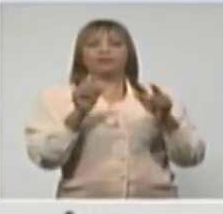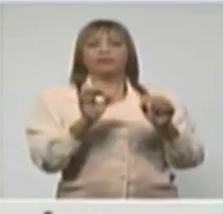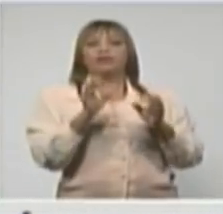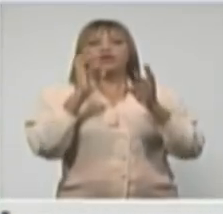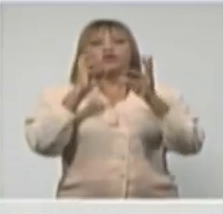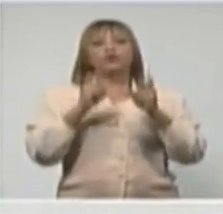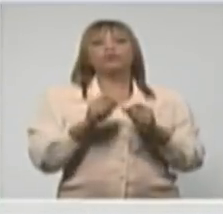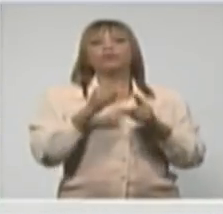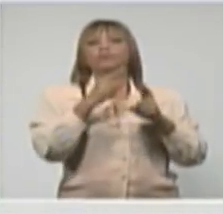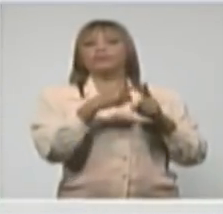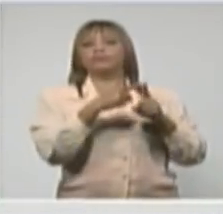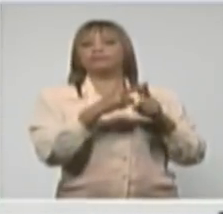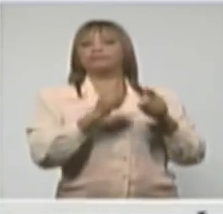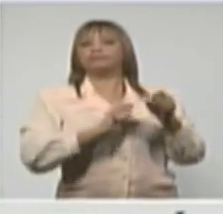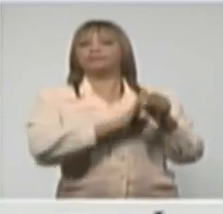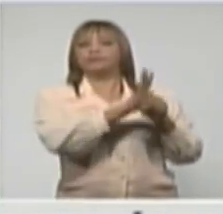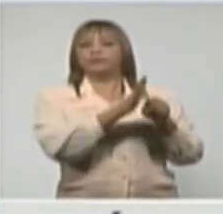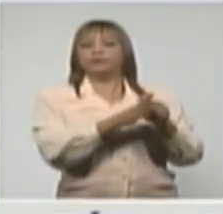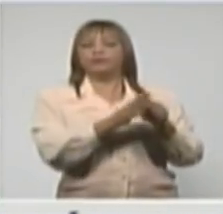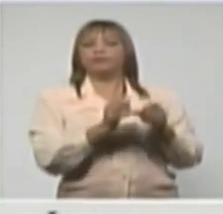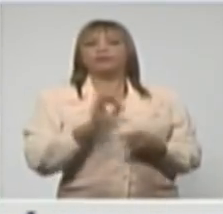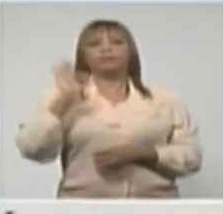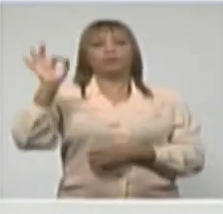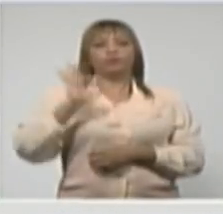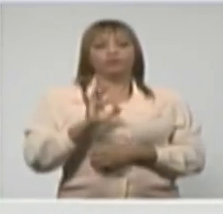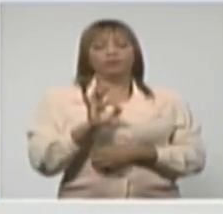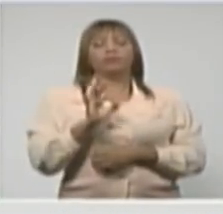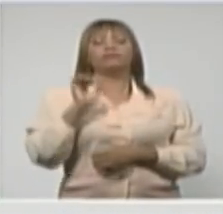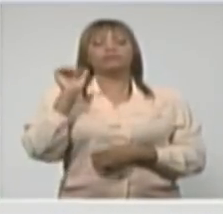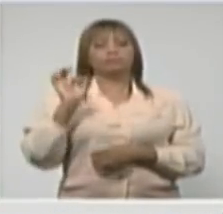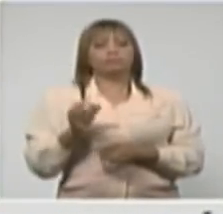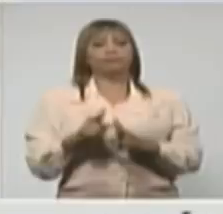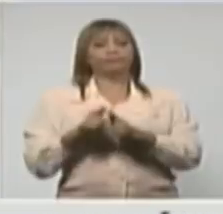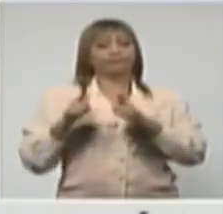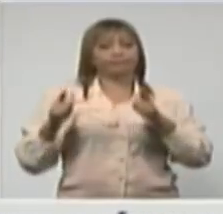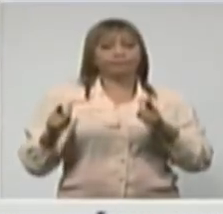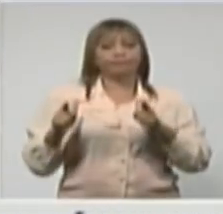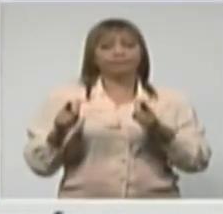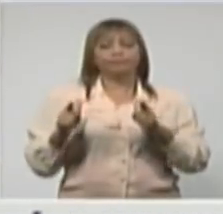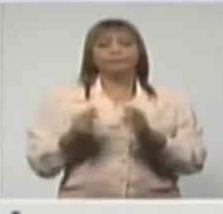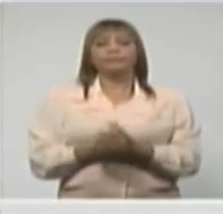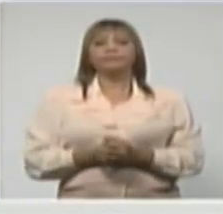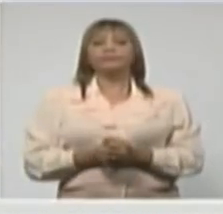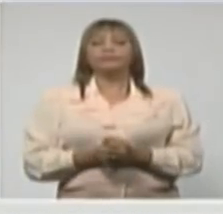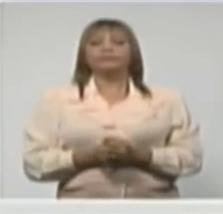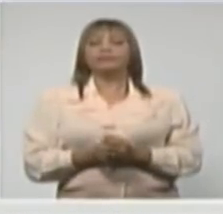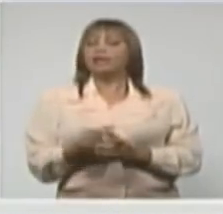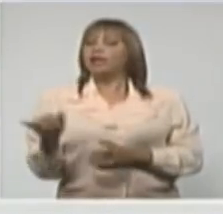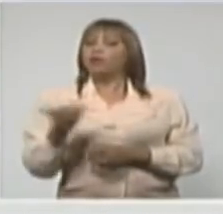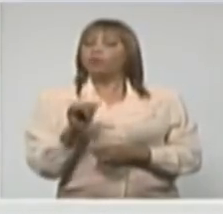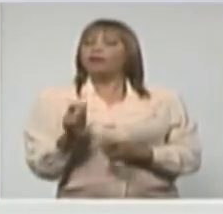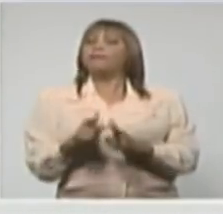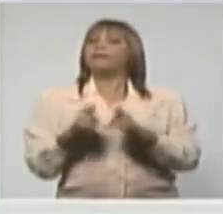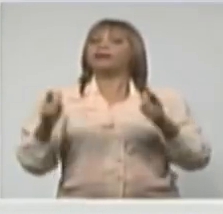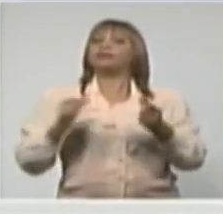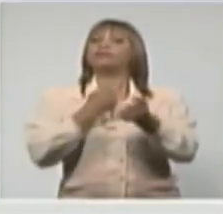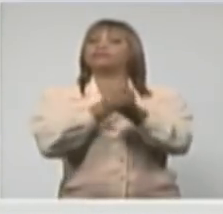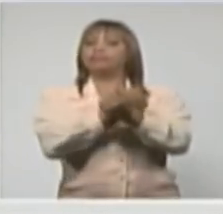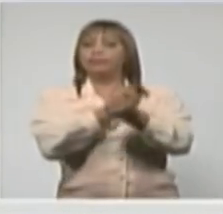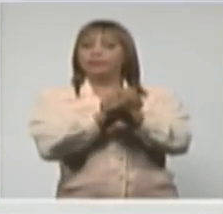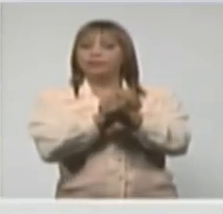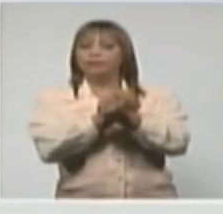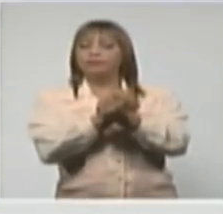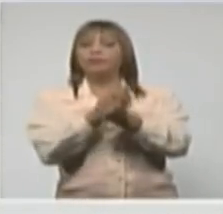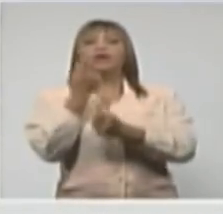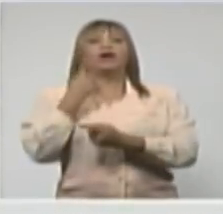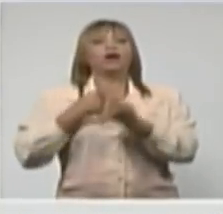casos, la mayor tasa de incidencia y, como es natural, el mayor riesgo de transmisión, aunque está presente en